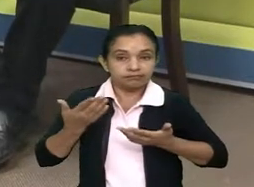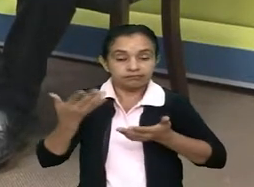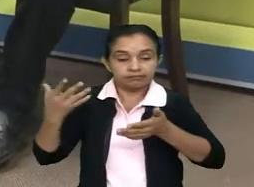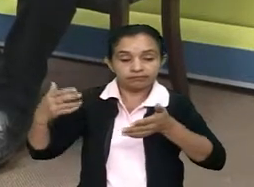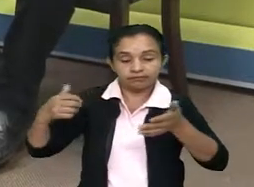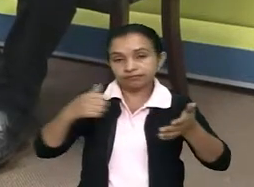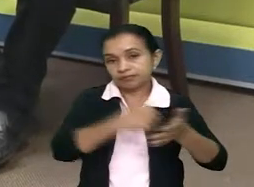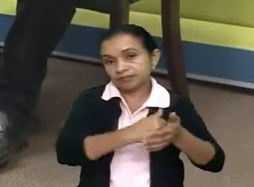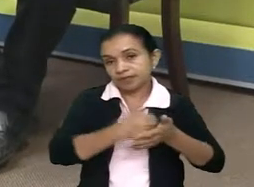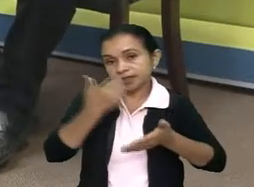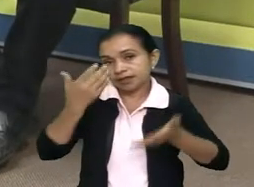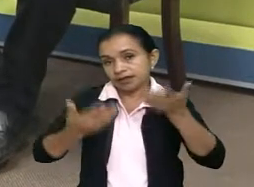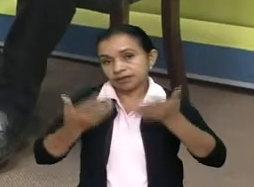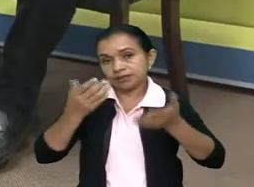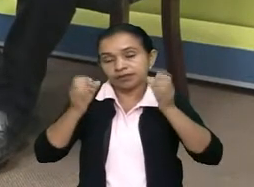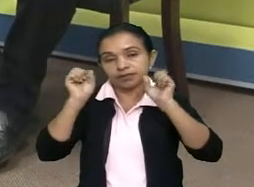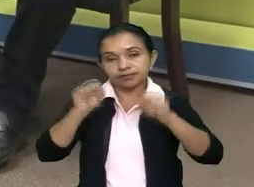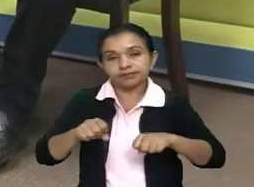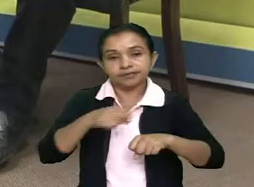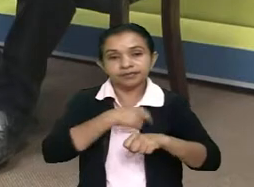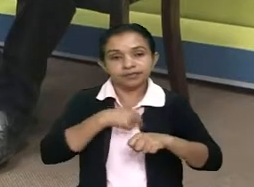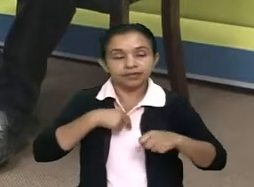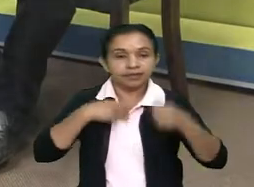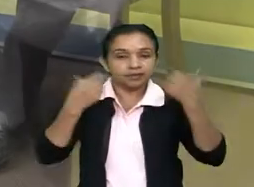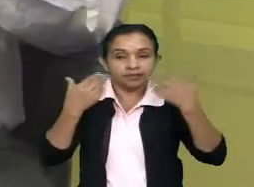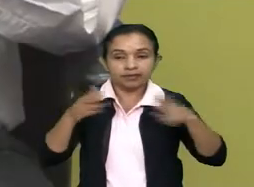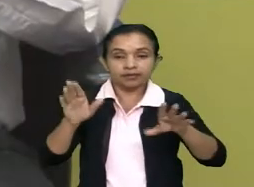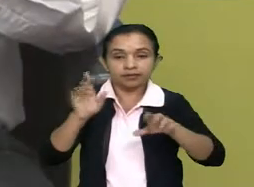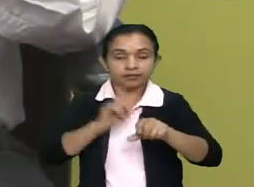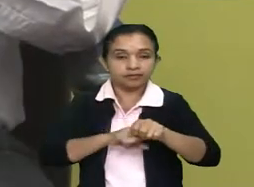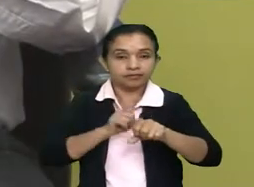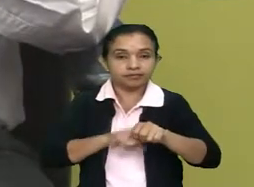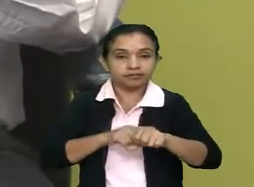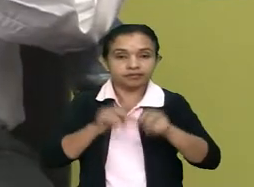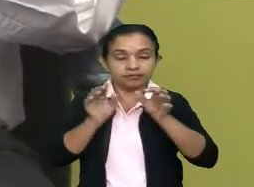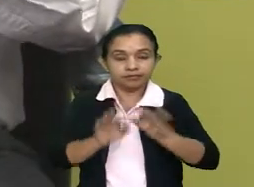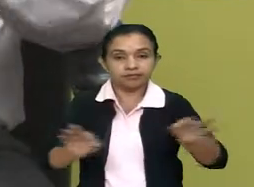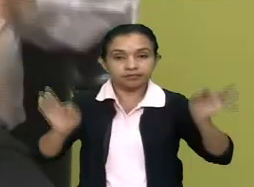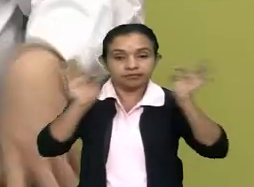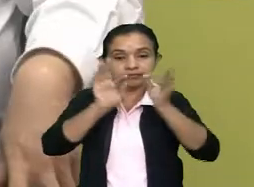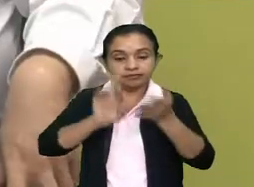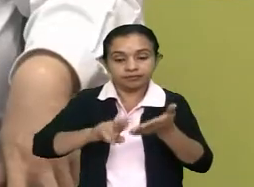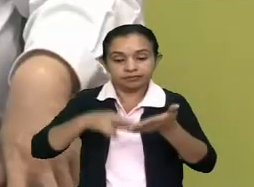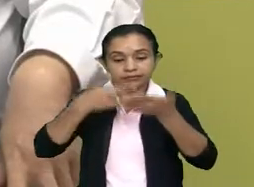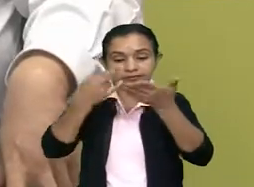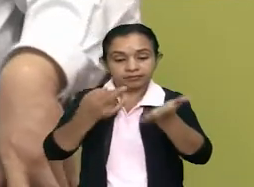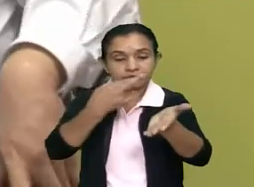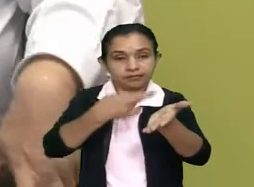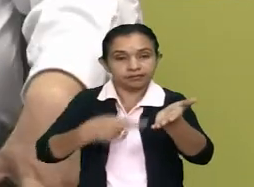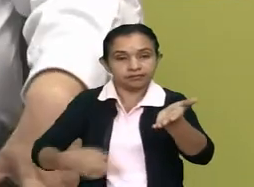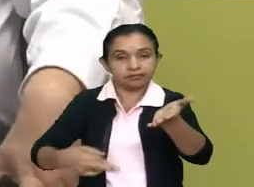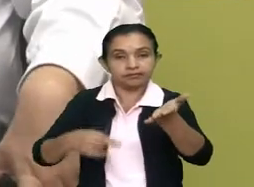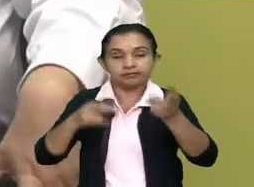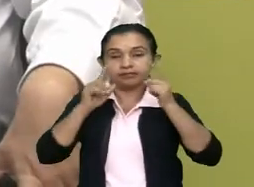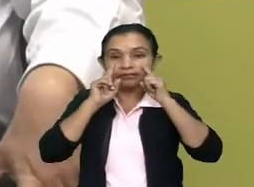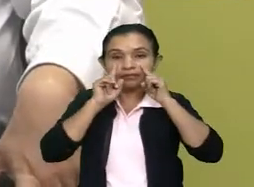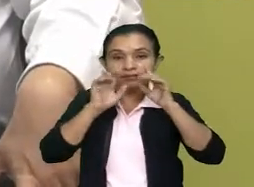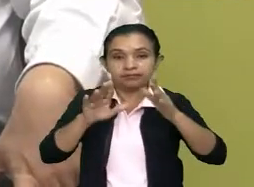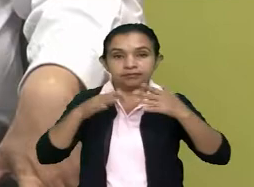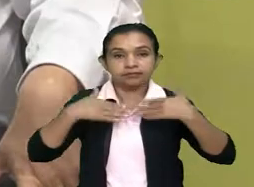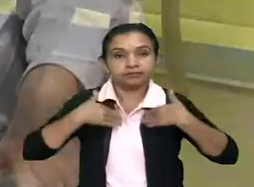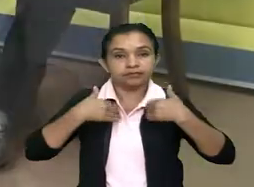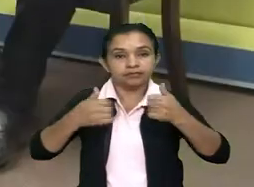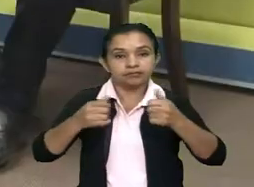accidente de tránsito ahora que se puede dar en cualquier momento así que es importante donar sangre y cuidados de salud para ser donante voluntario